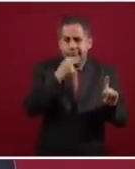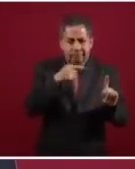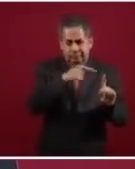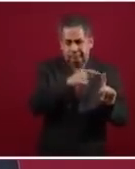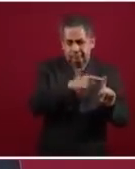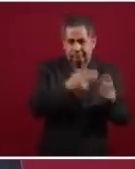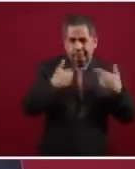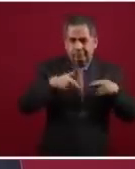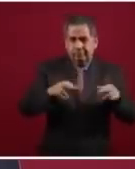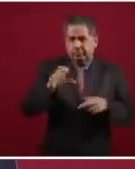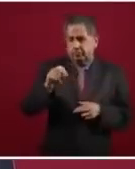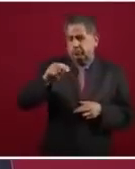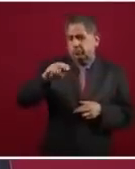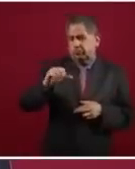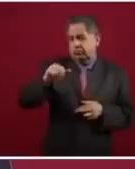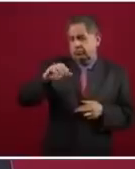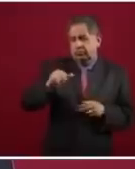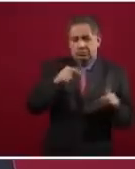representante